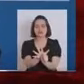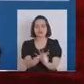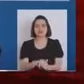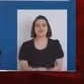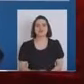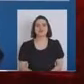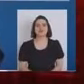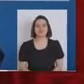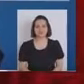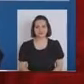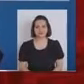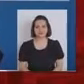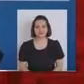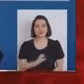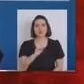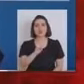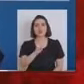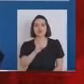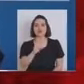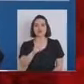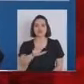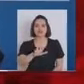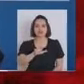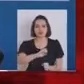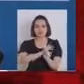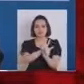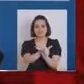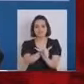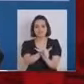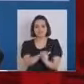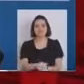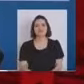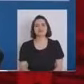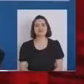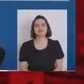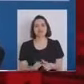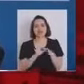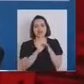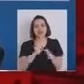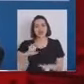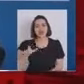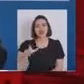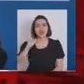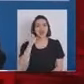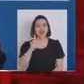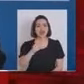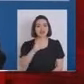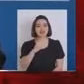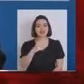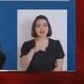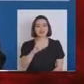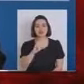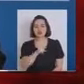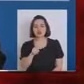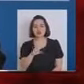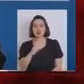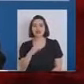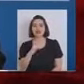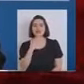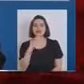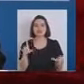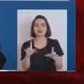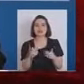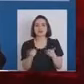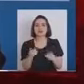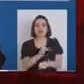puede aumentar el número de camas disponibles, esto por dos razones. Una, porque al inicio de la pandemia, sobre todo en el PIC, estamos hablando